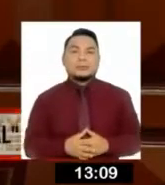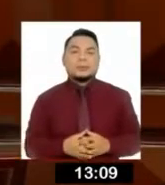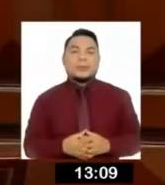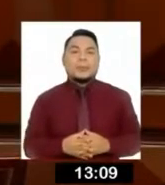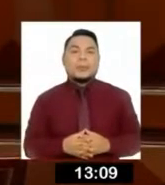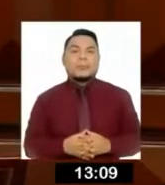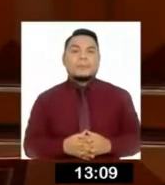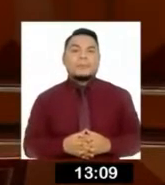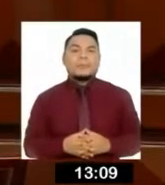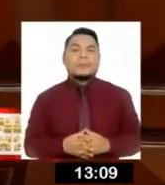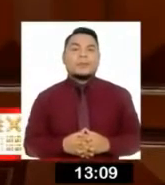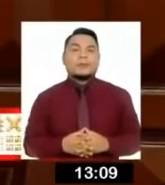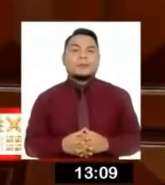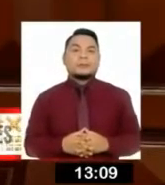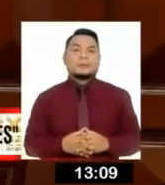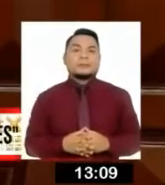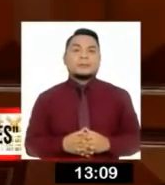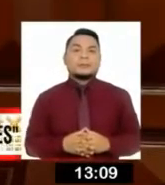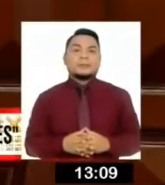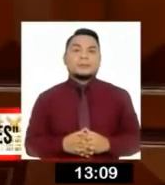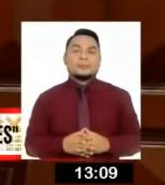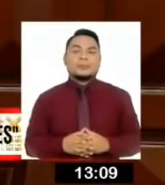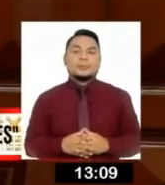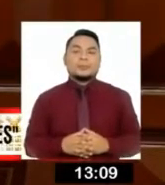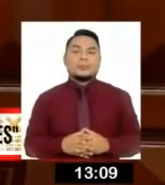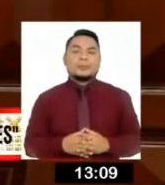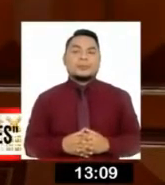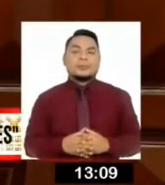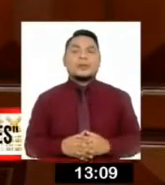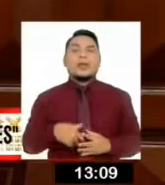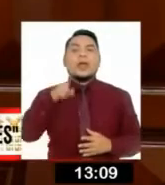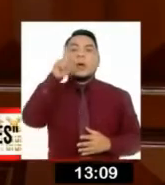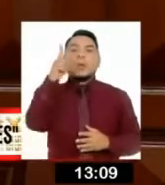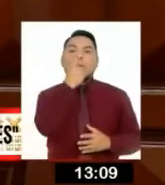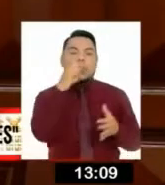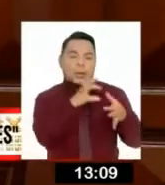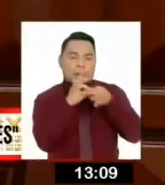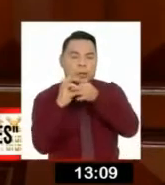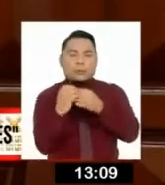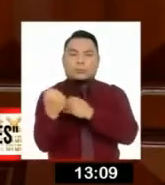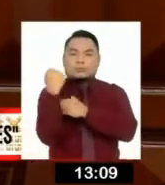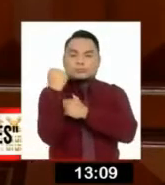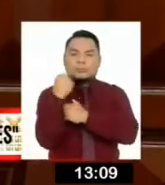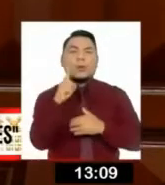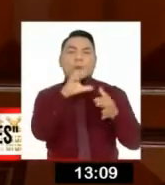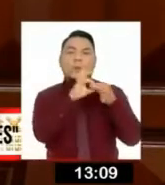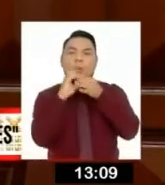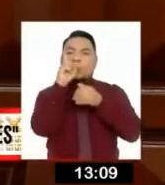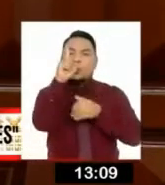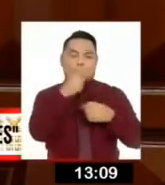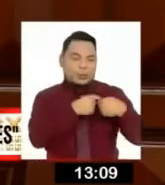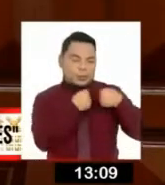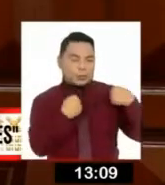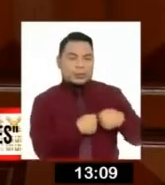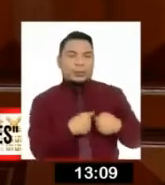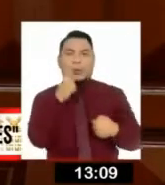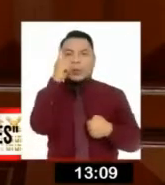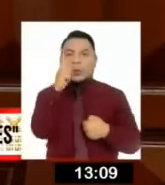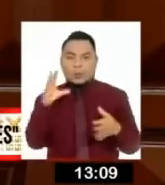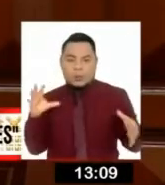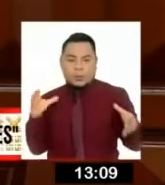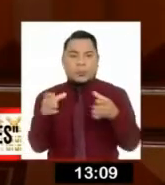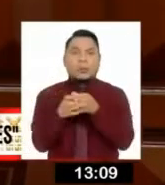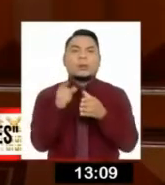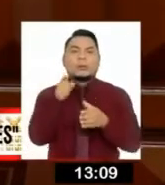Zunquilla y Hut Maquilla. Una sola fuerza, un solo corazón, una